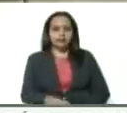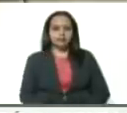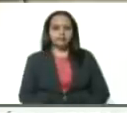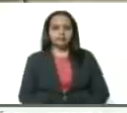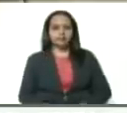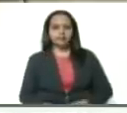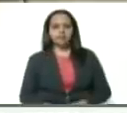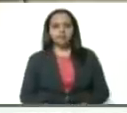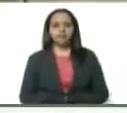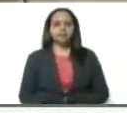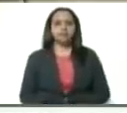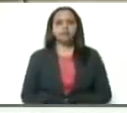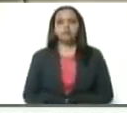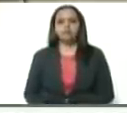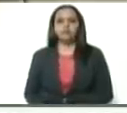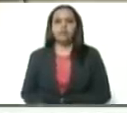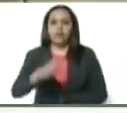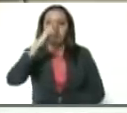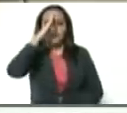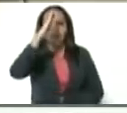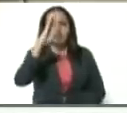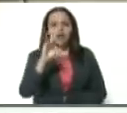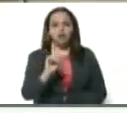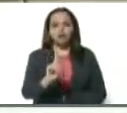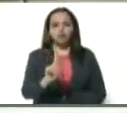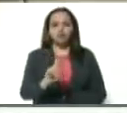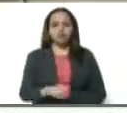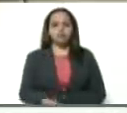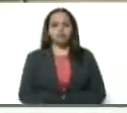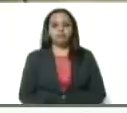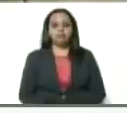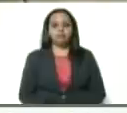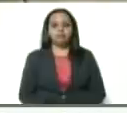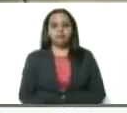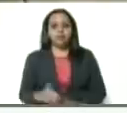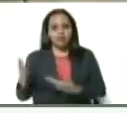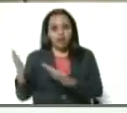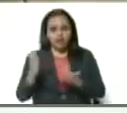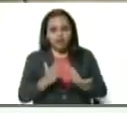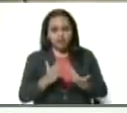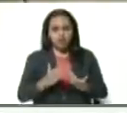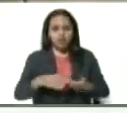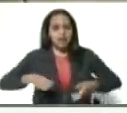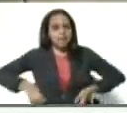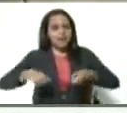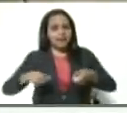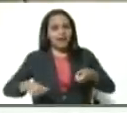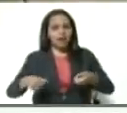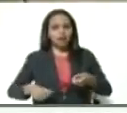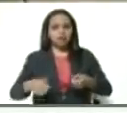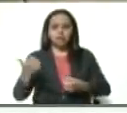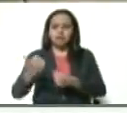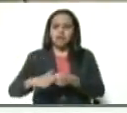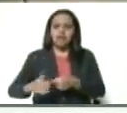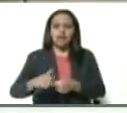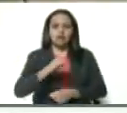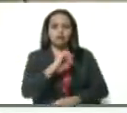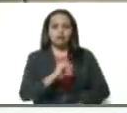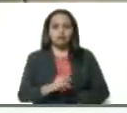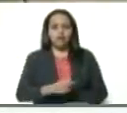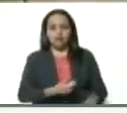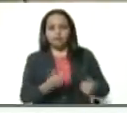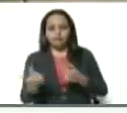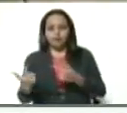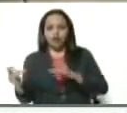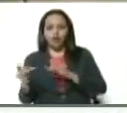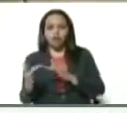Cumaná. En Marina, 1 caso, procedente precisamente del mercado Las Pulgas. Y